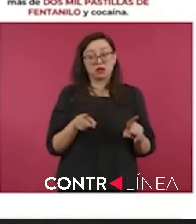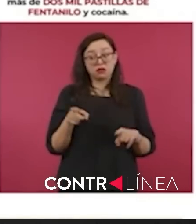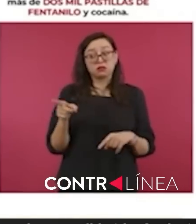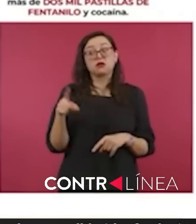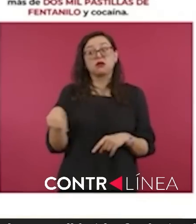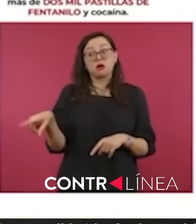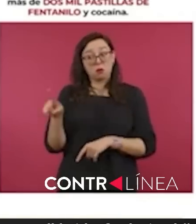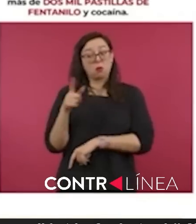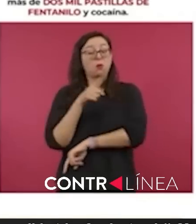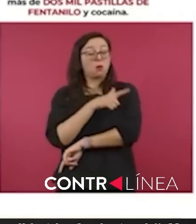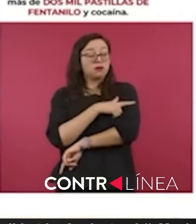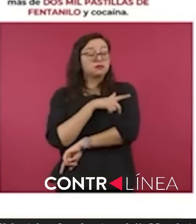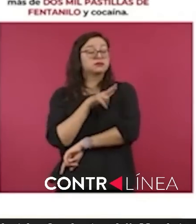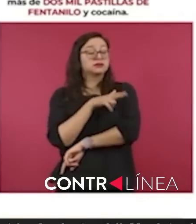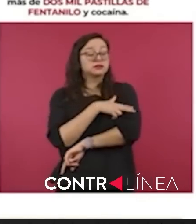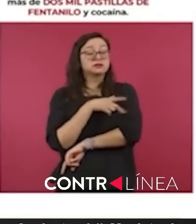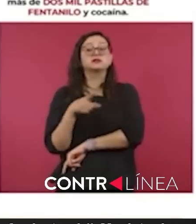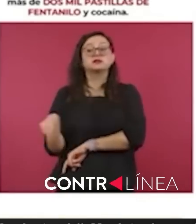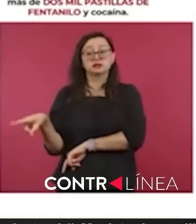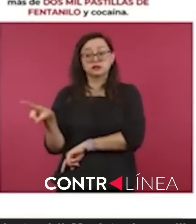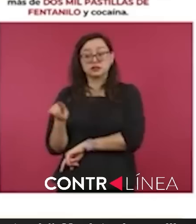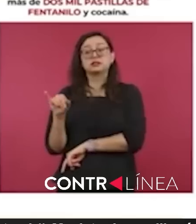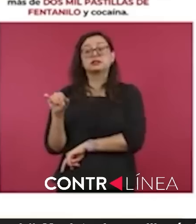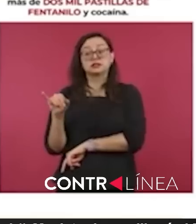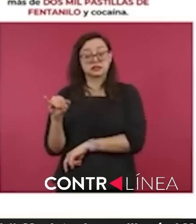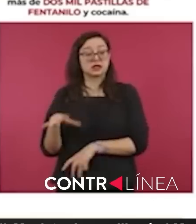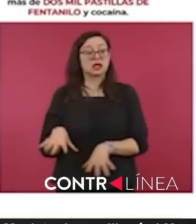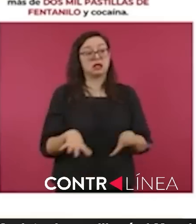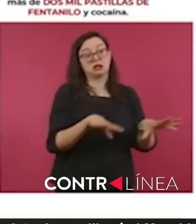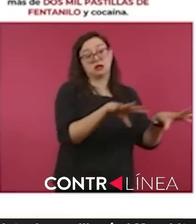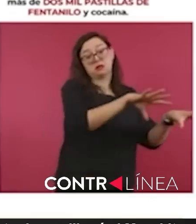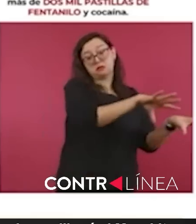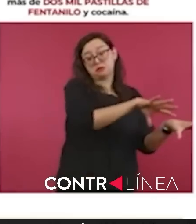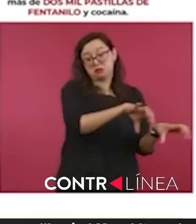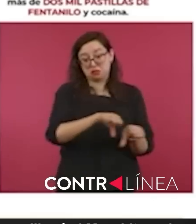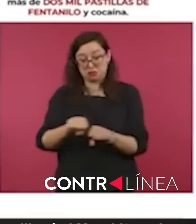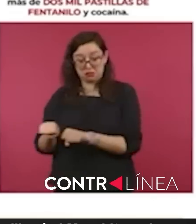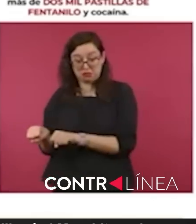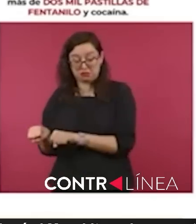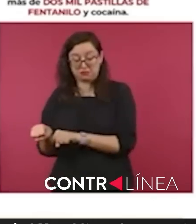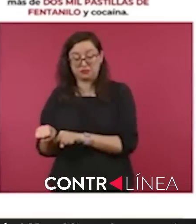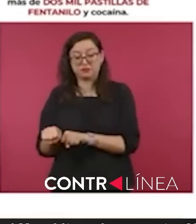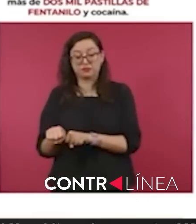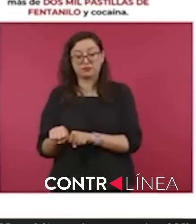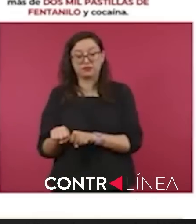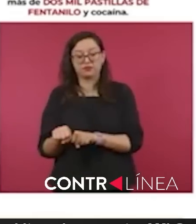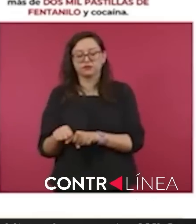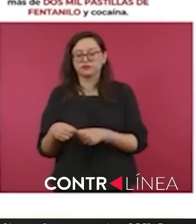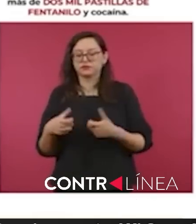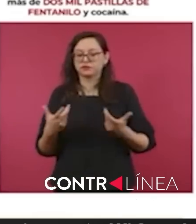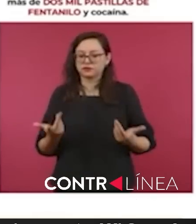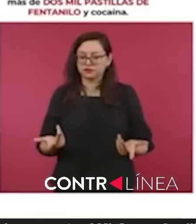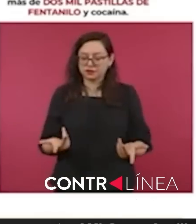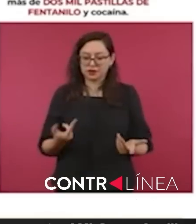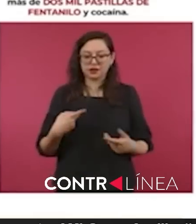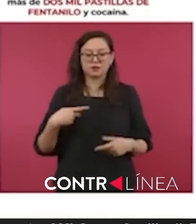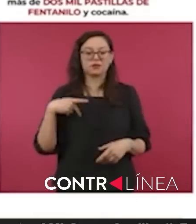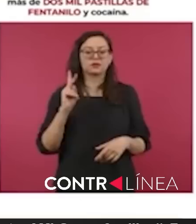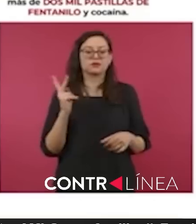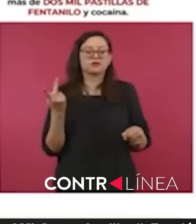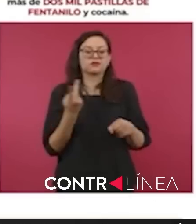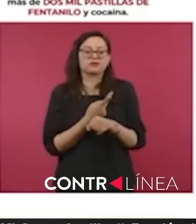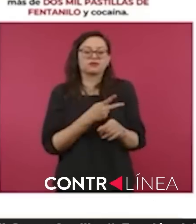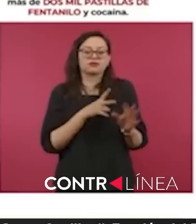Guardia Nacional lo sacan de su domicilio. Sin embargo, esto es así ya que el video que presentaron